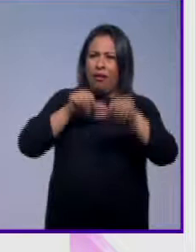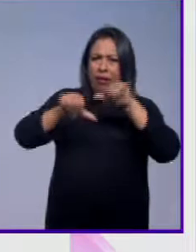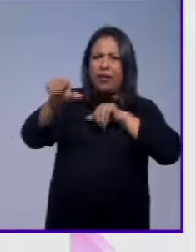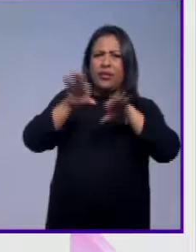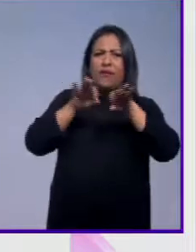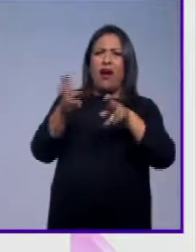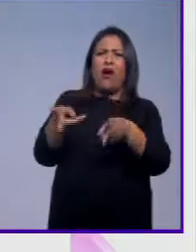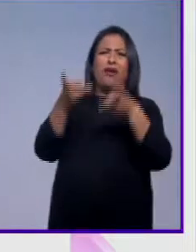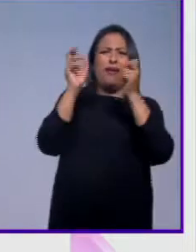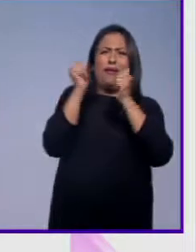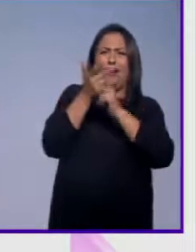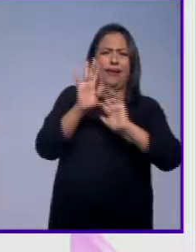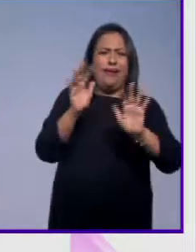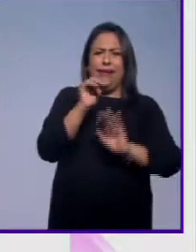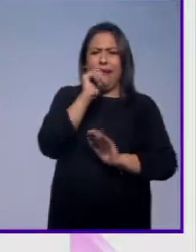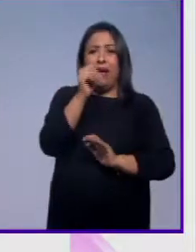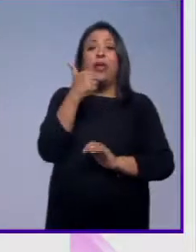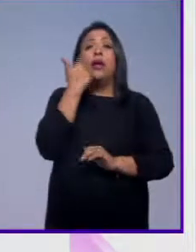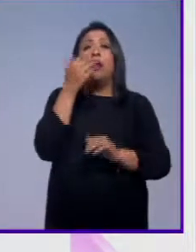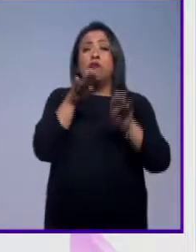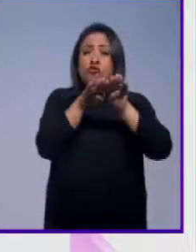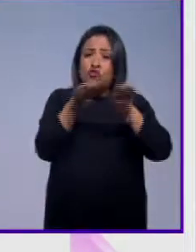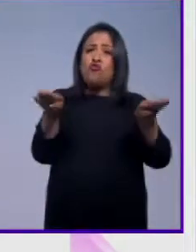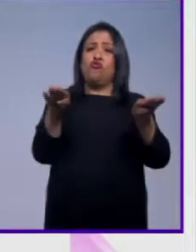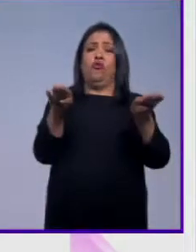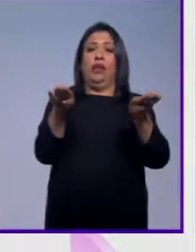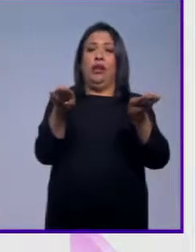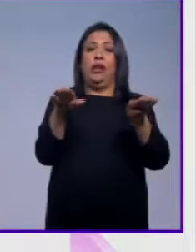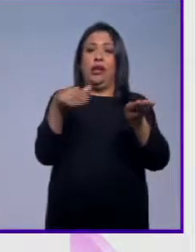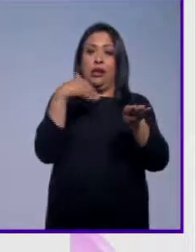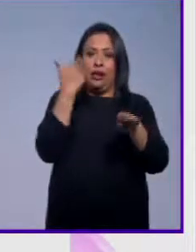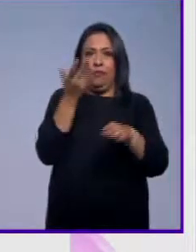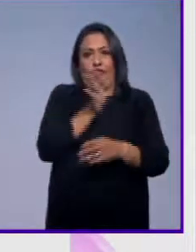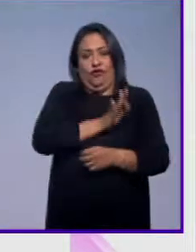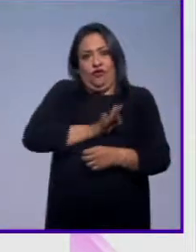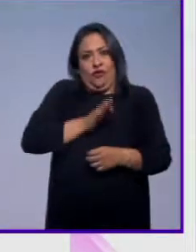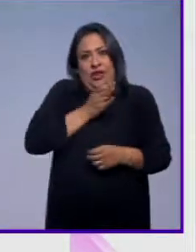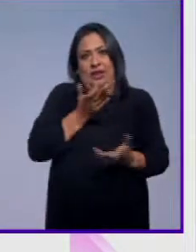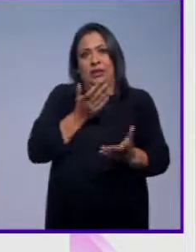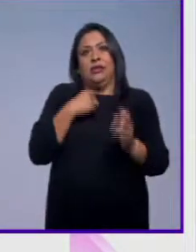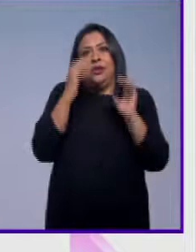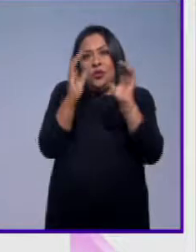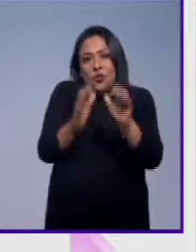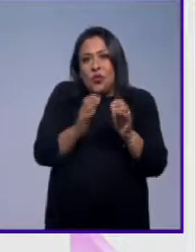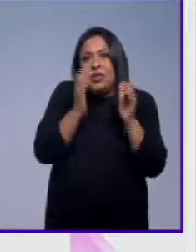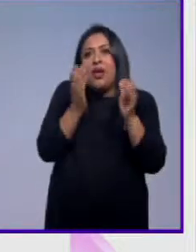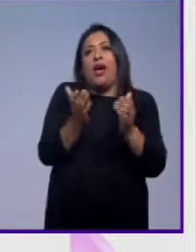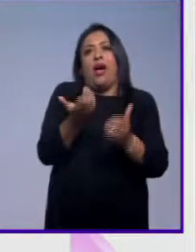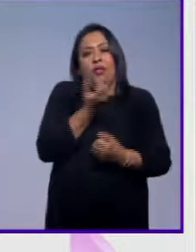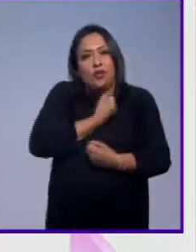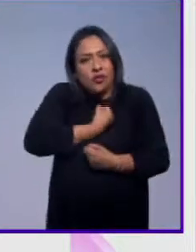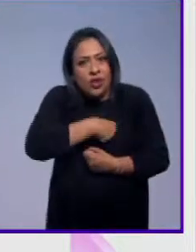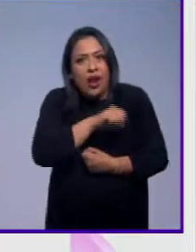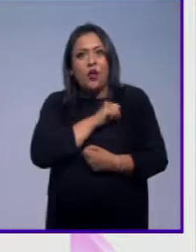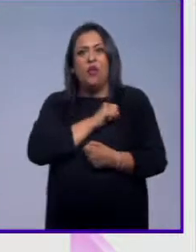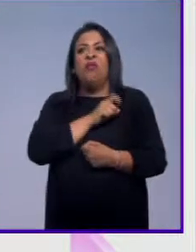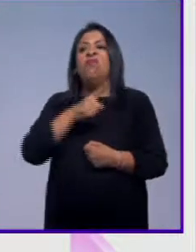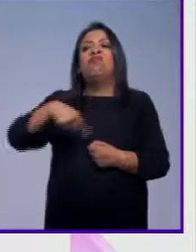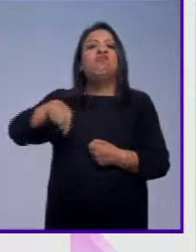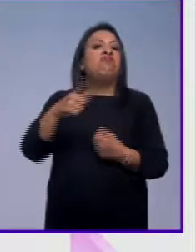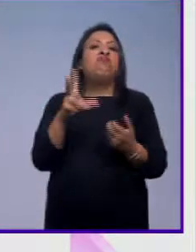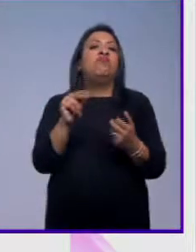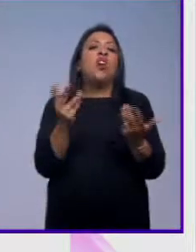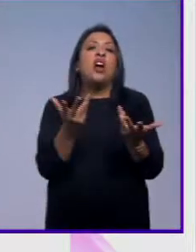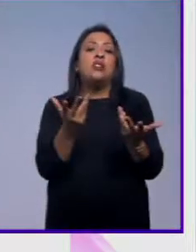y queremos robarles nada lo que queremos es un mundo igualitario y queremos que estén más felices que se cuiden más que tengan una mejor salud y no lo hacen